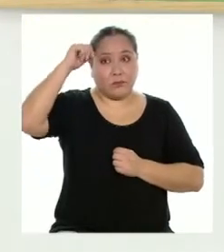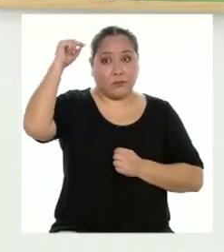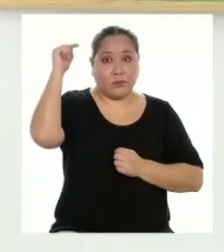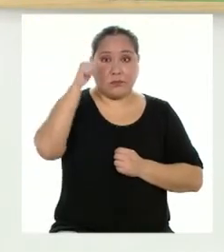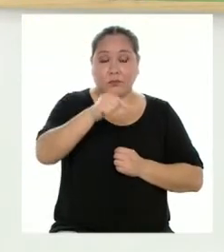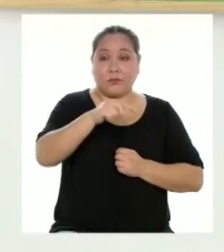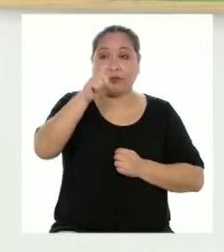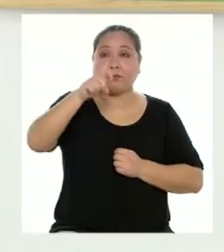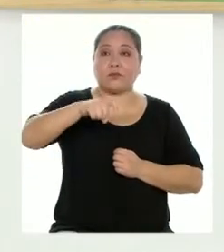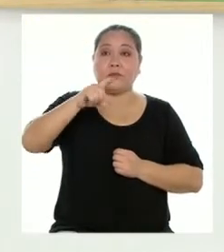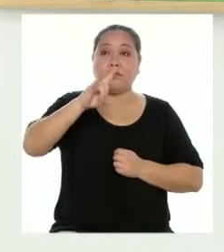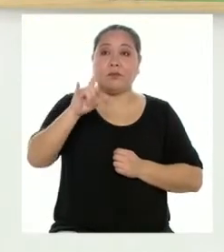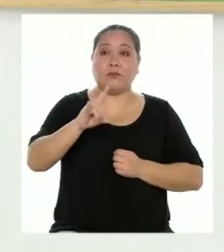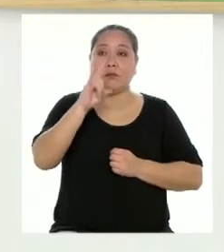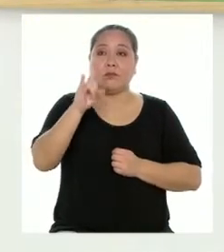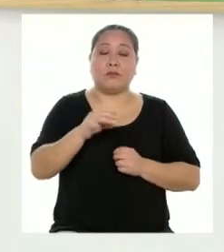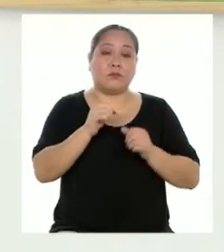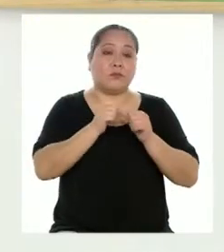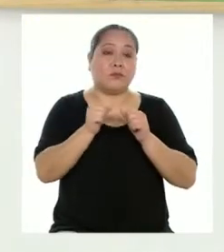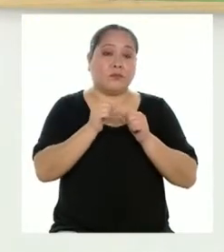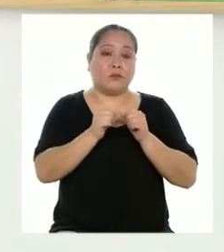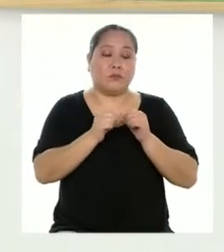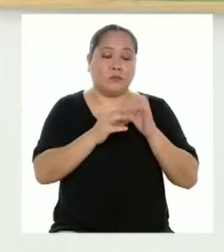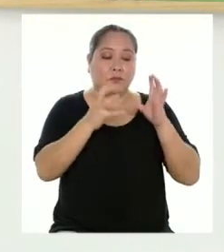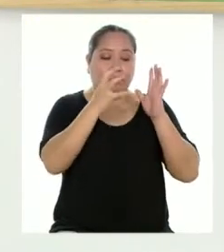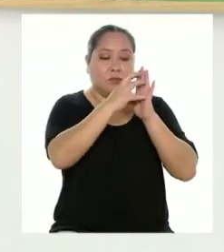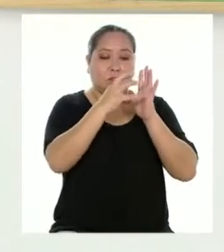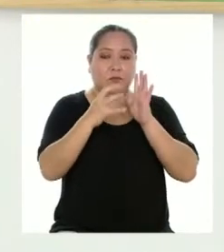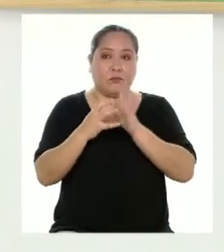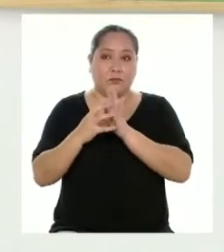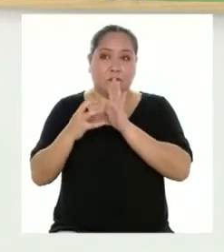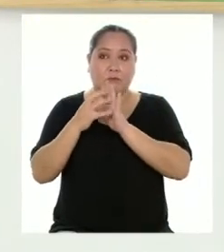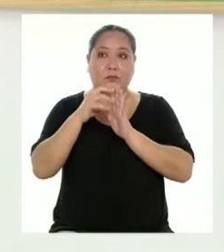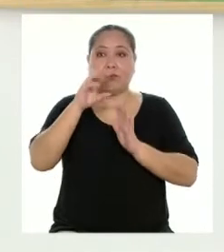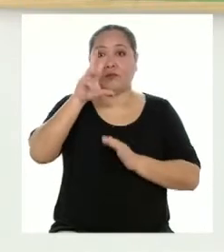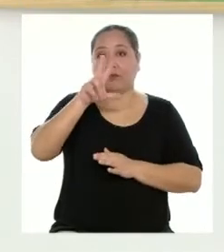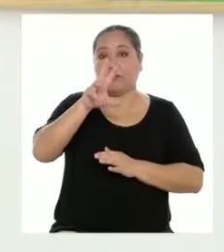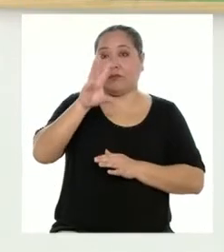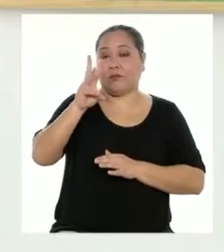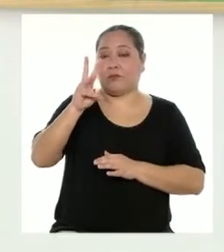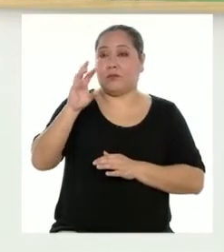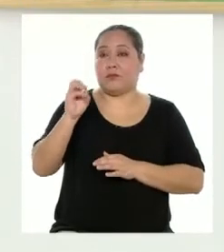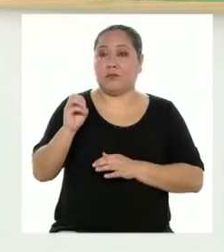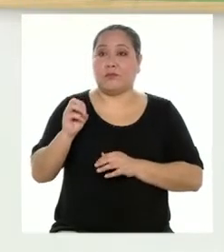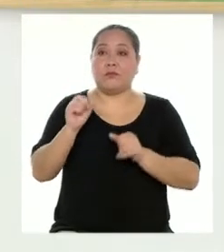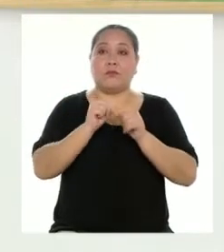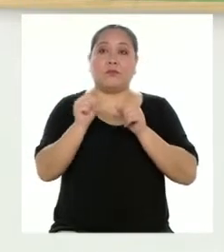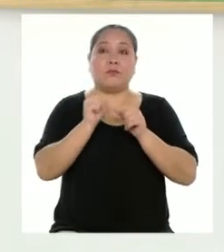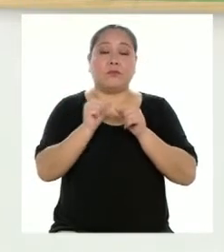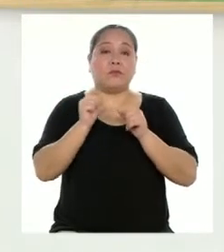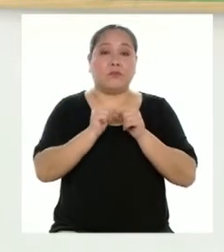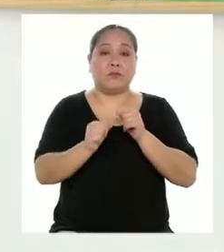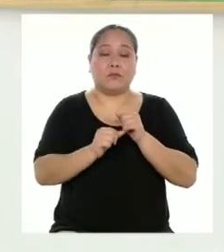ello emplearemos el número de grados que tiene el círculo, 360 grados, y el número de encuestados o tamaño de la muestra, que son